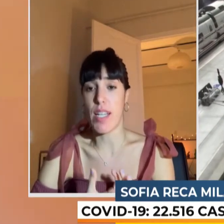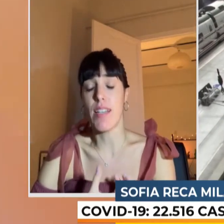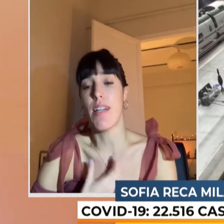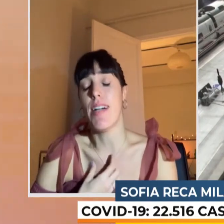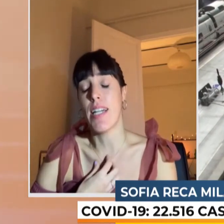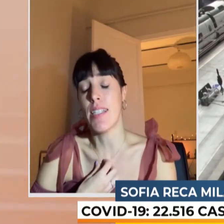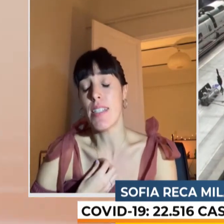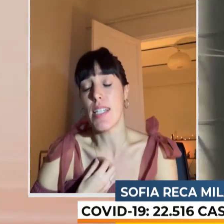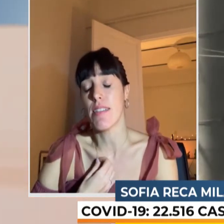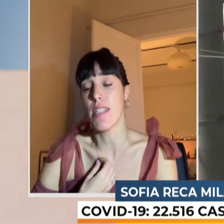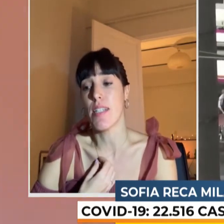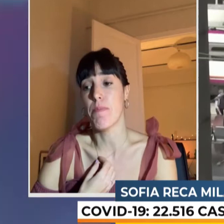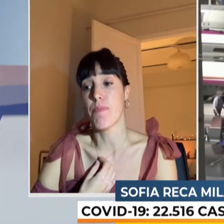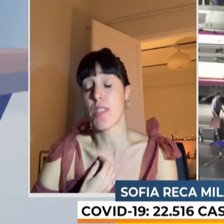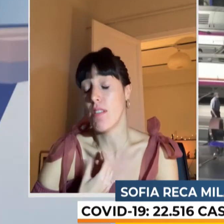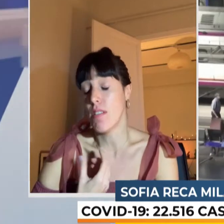personas